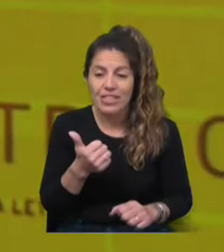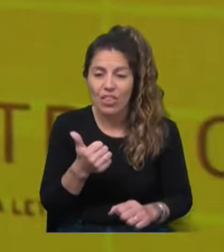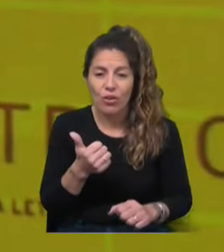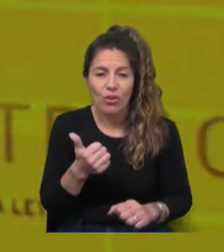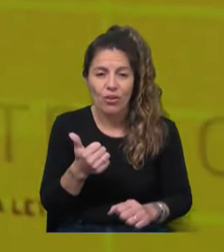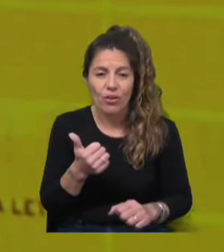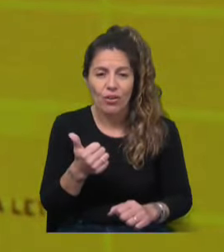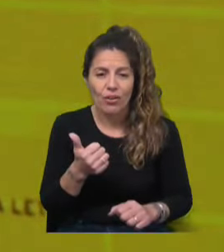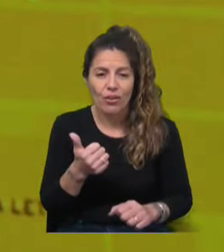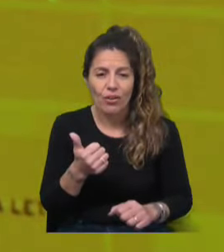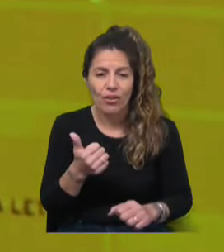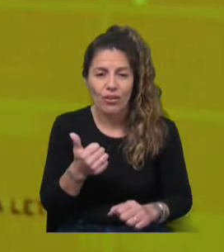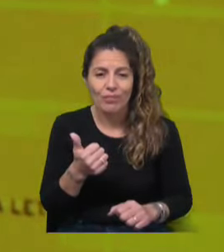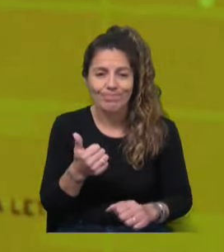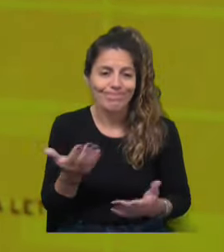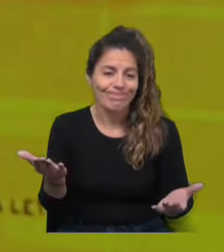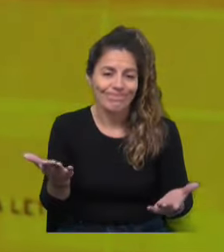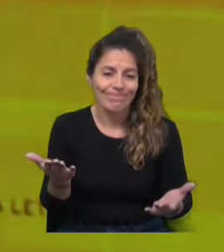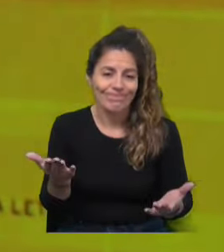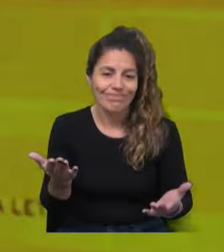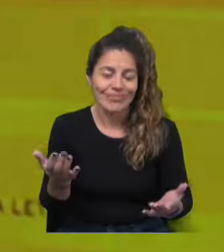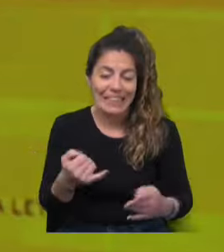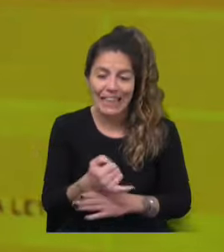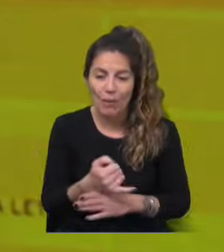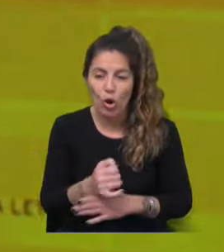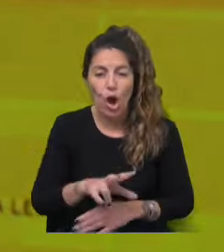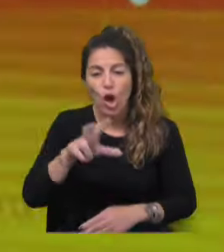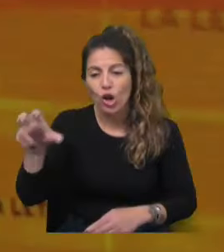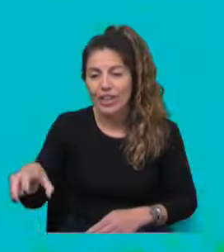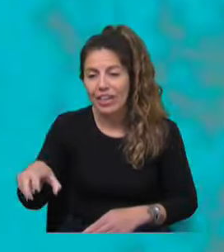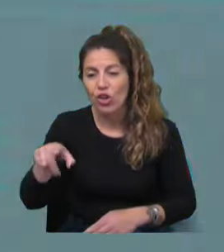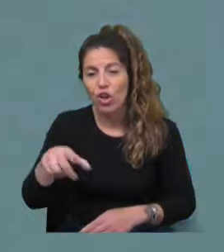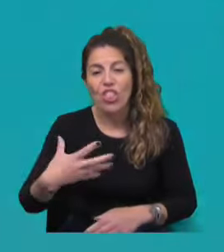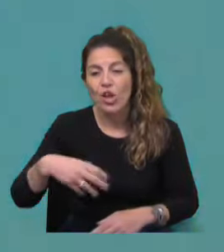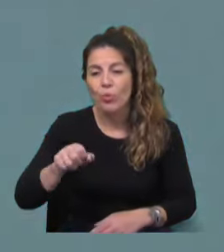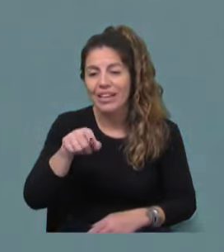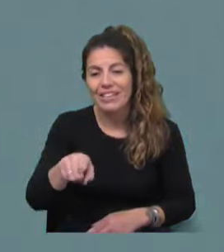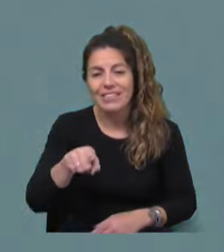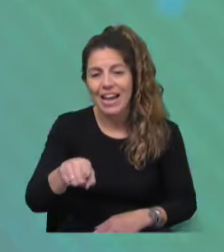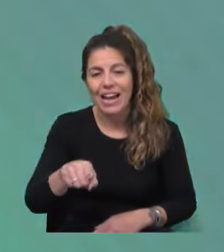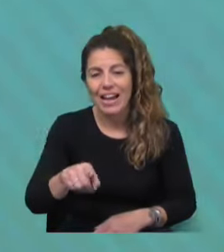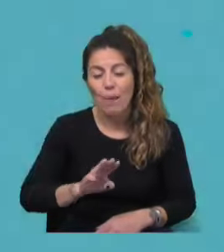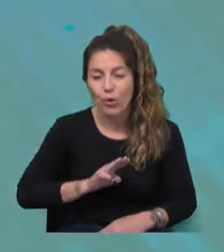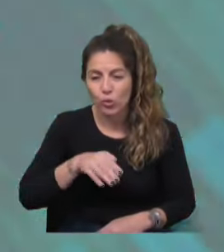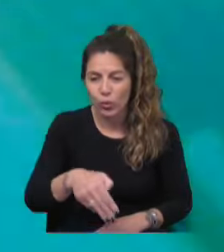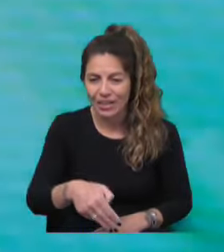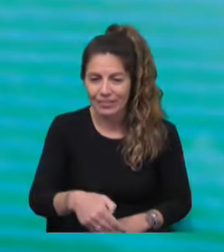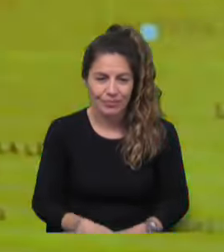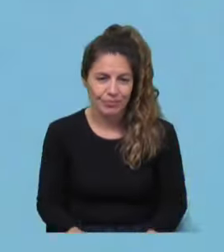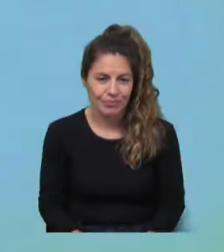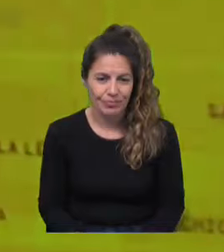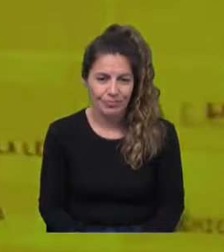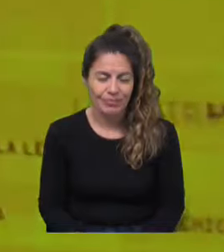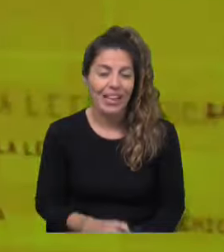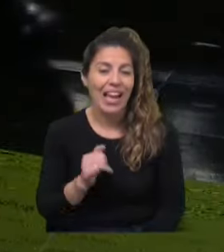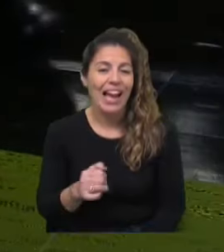arco y pateamos para arriba, porque en realidad el contenedor lo termina descubriendo Portugal, ¿no? Sí, hay